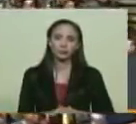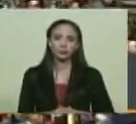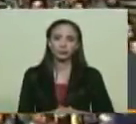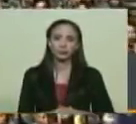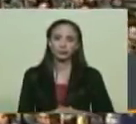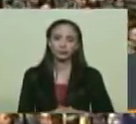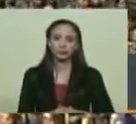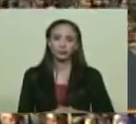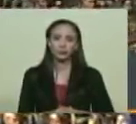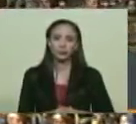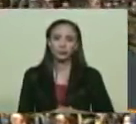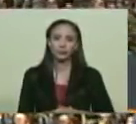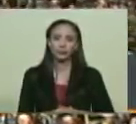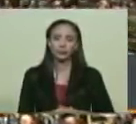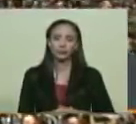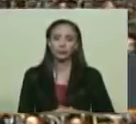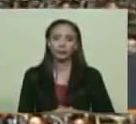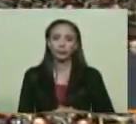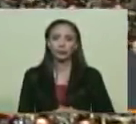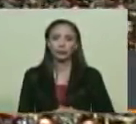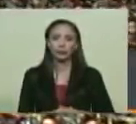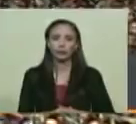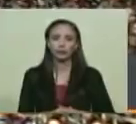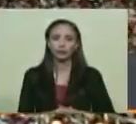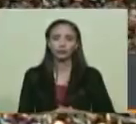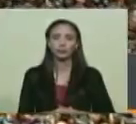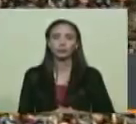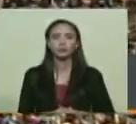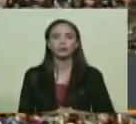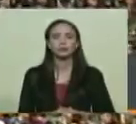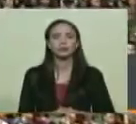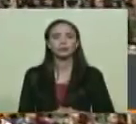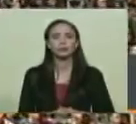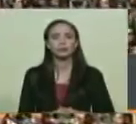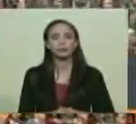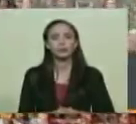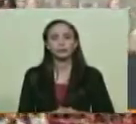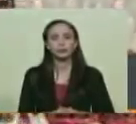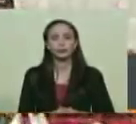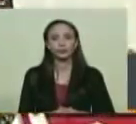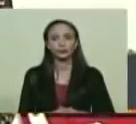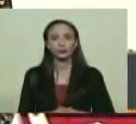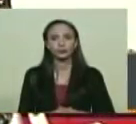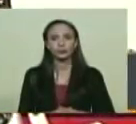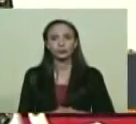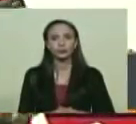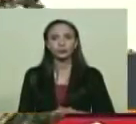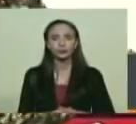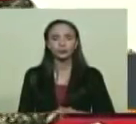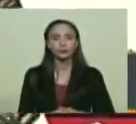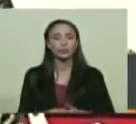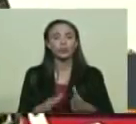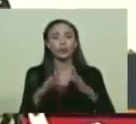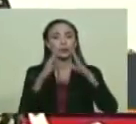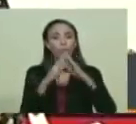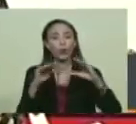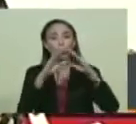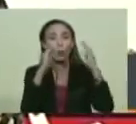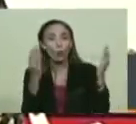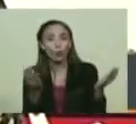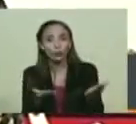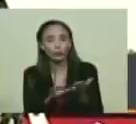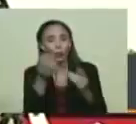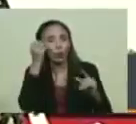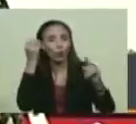¿De quién? Está bien. Es un reto de las policías a nivel general.